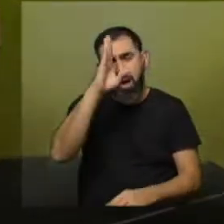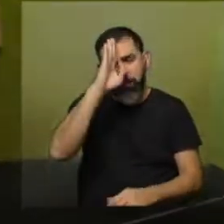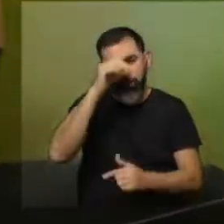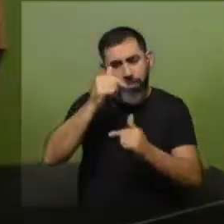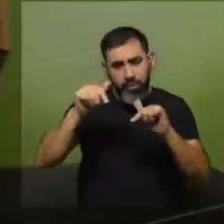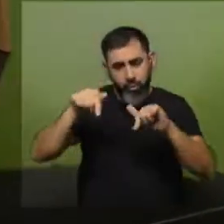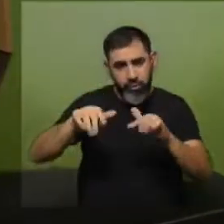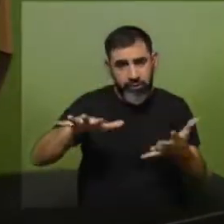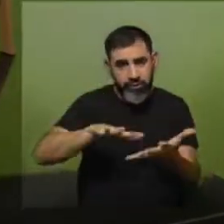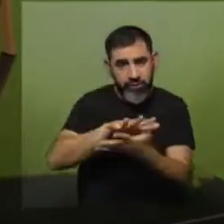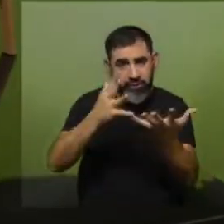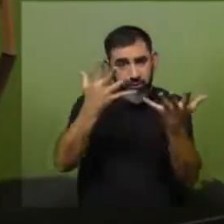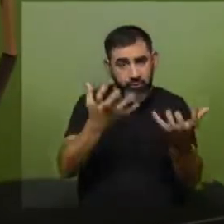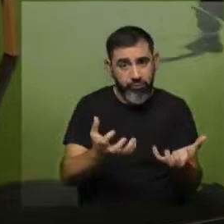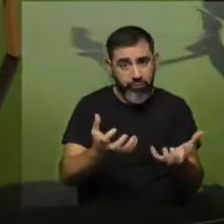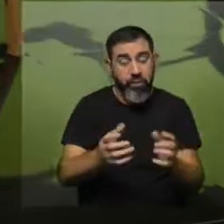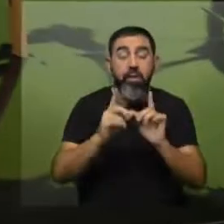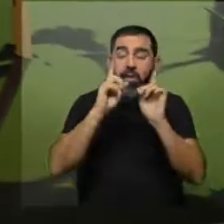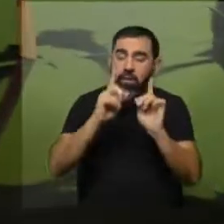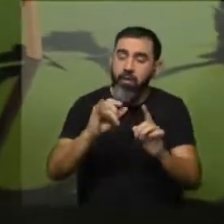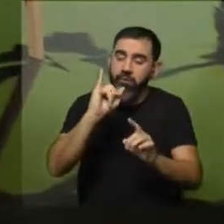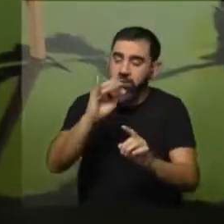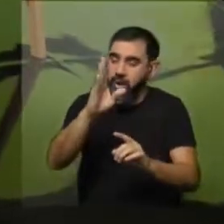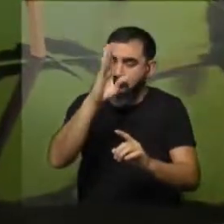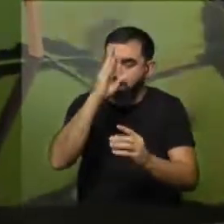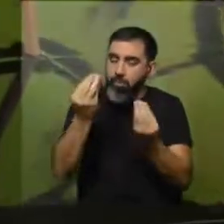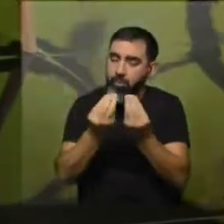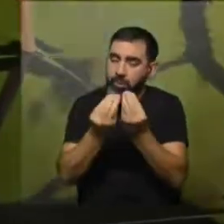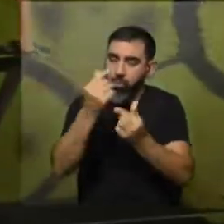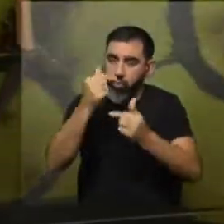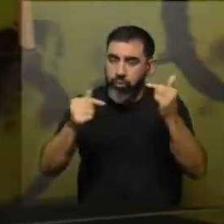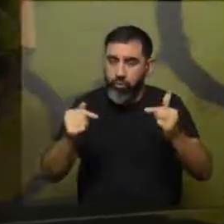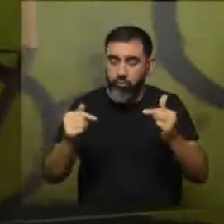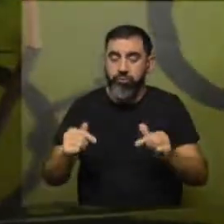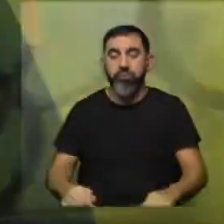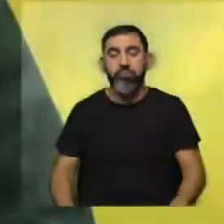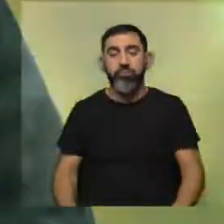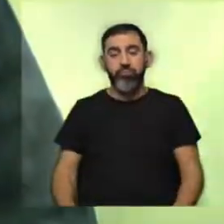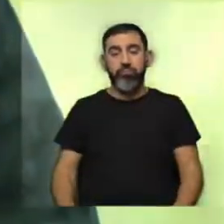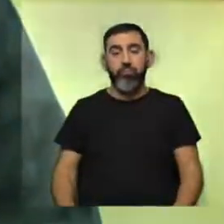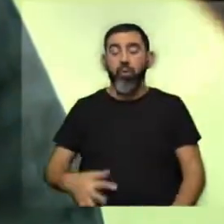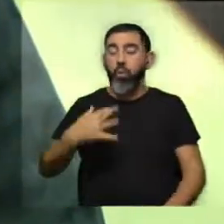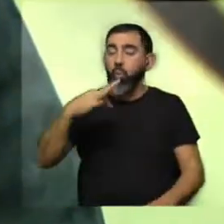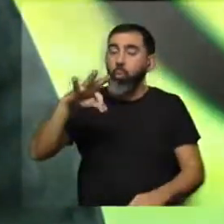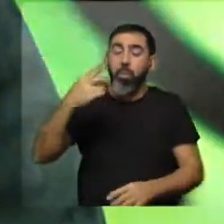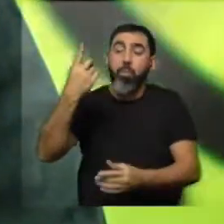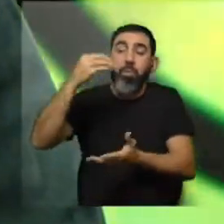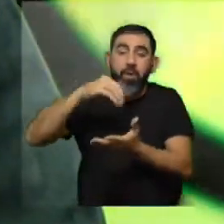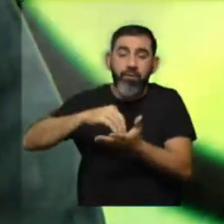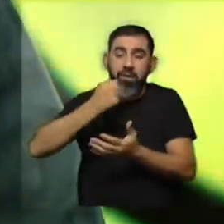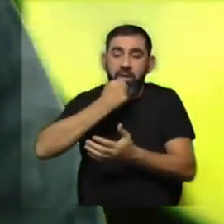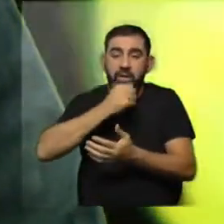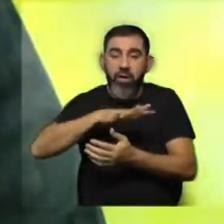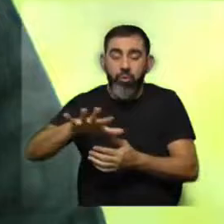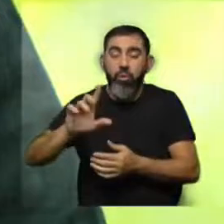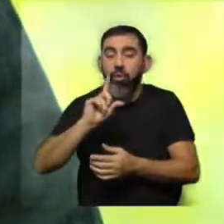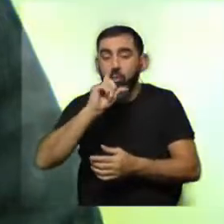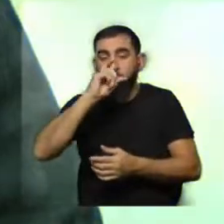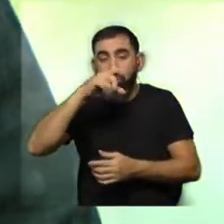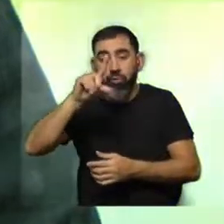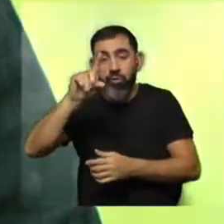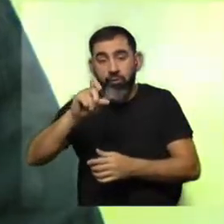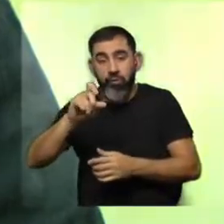este? Creo que tienen que quedar muchas lecciones después de un episodio como este, único en la historia del abastecimiento de Montevideo,